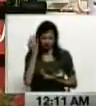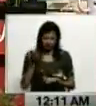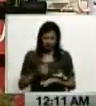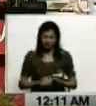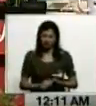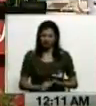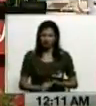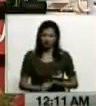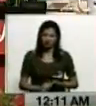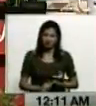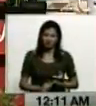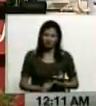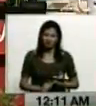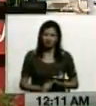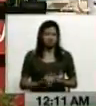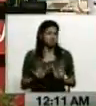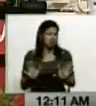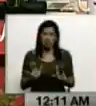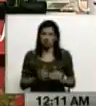Marito